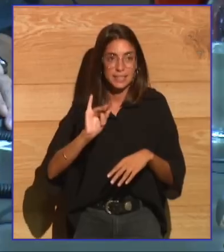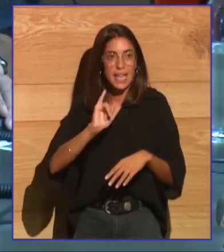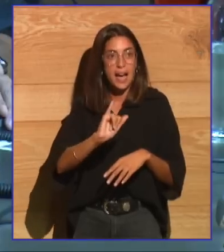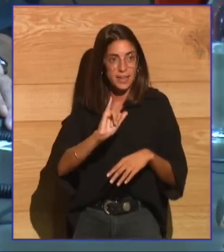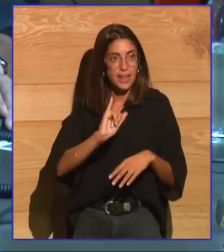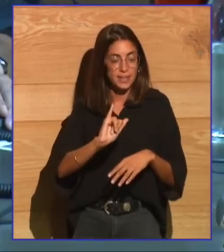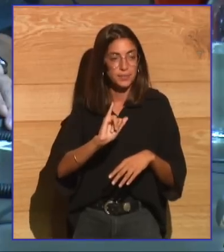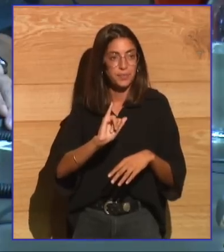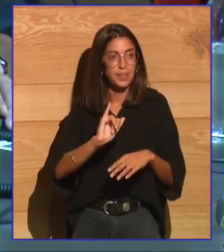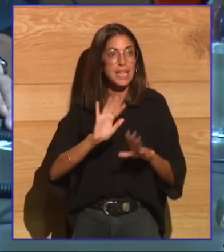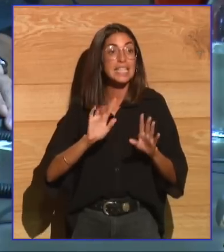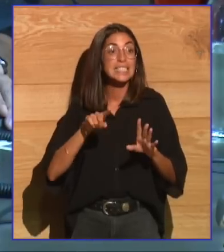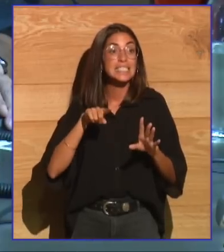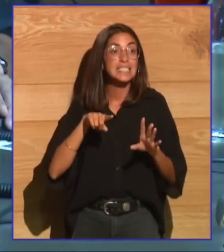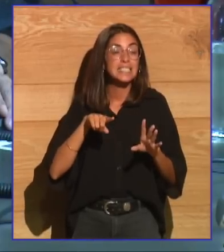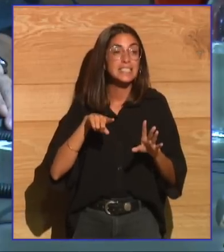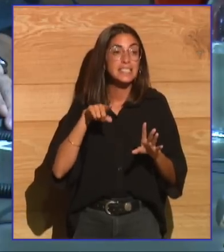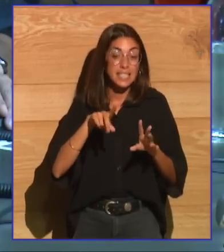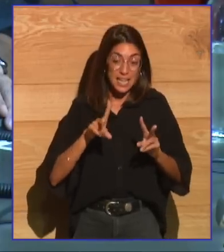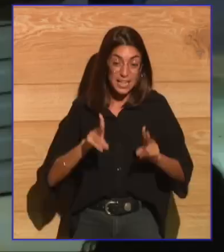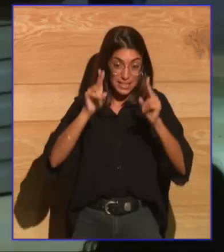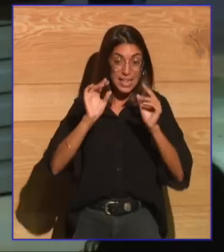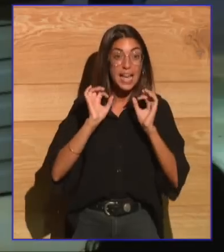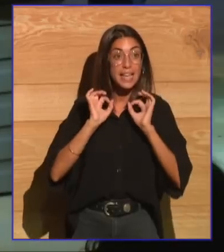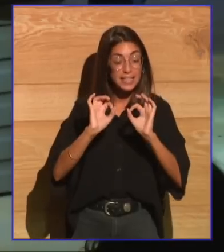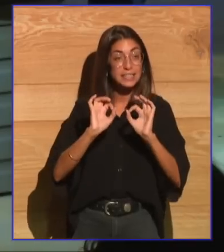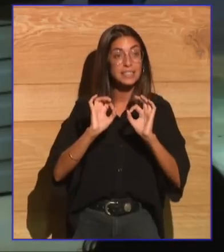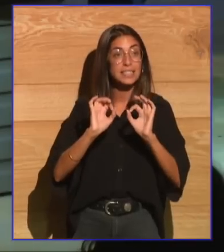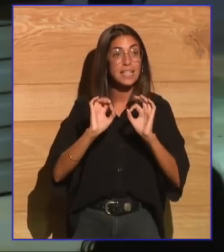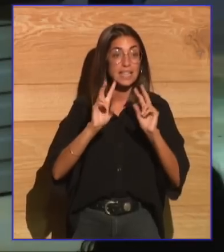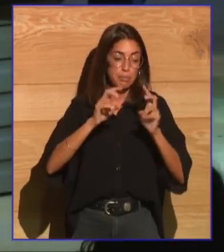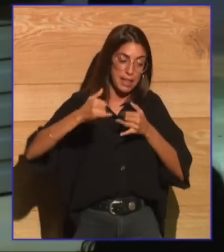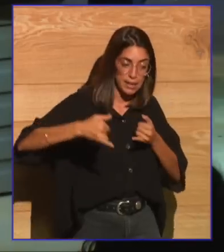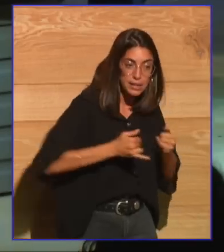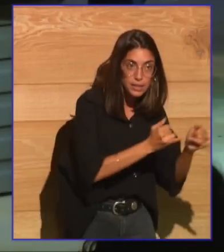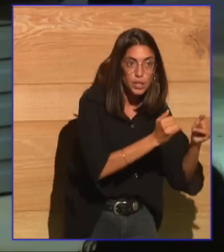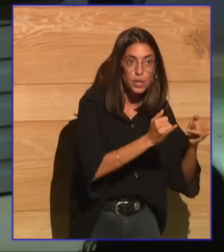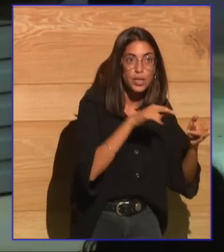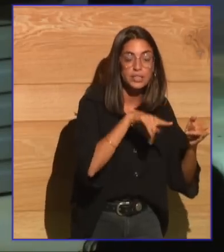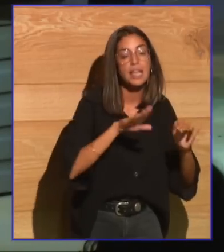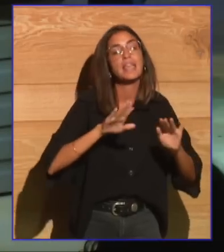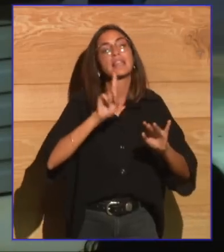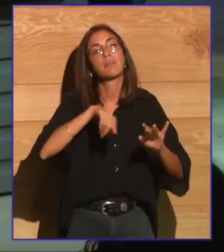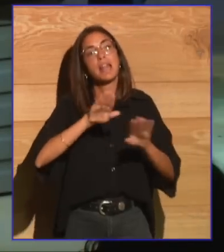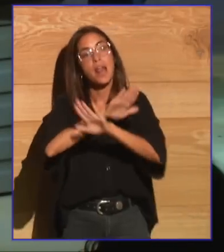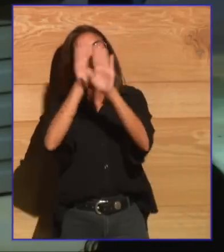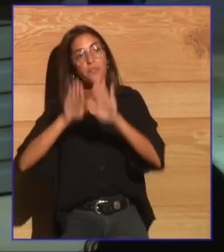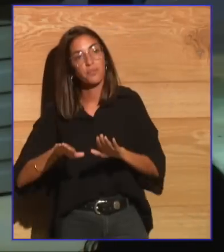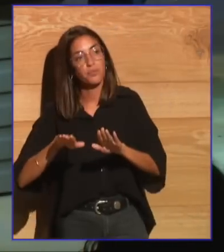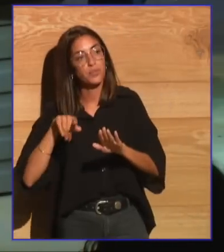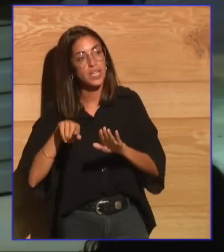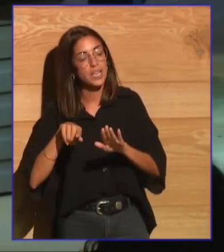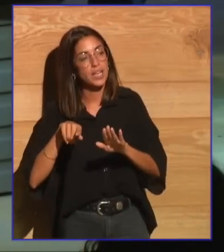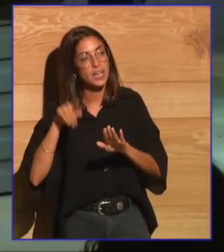es esta pero a ese saco porque llegan a llegar a la vez facilita está y el final cuando se vuelve